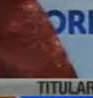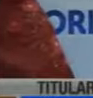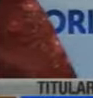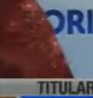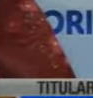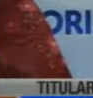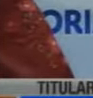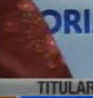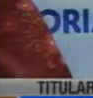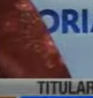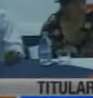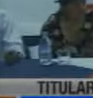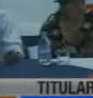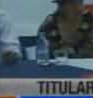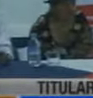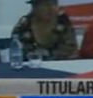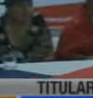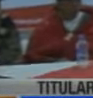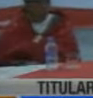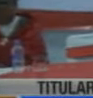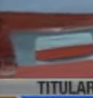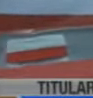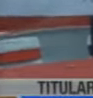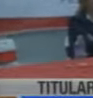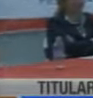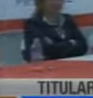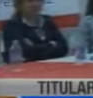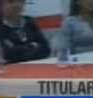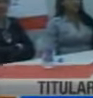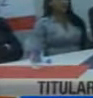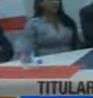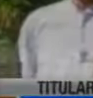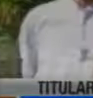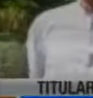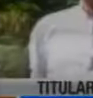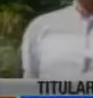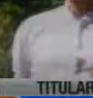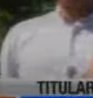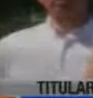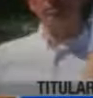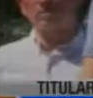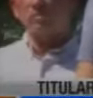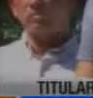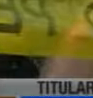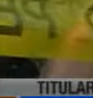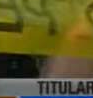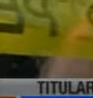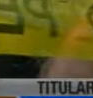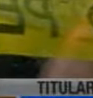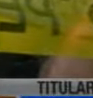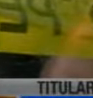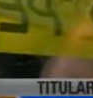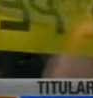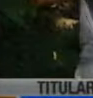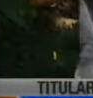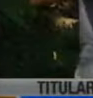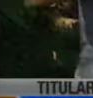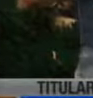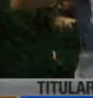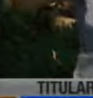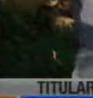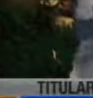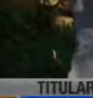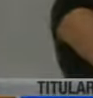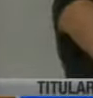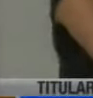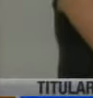En corto, Washito Pesantes vuelve a la política con Movimiento Propio. Y además, la ministra de Ambiente encantada con